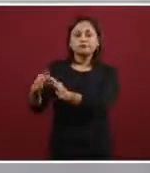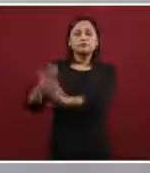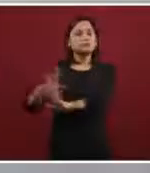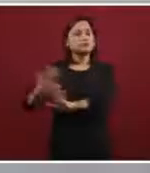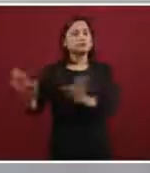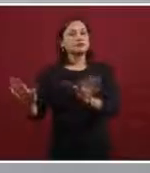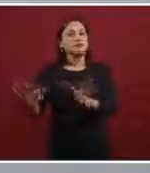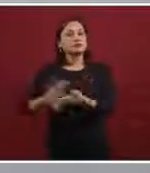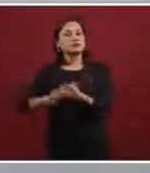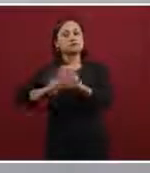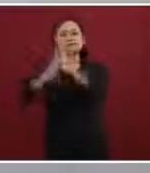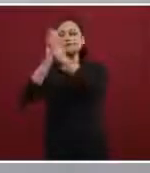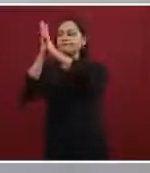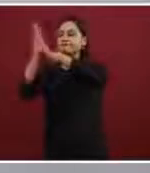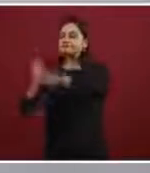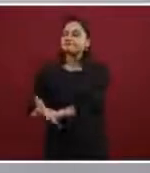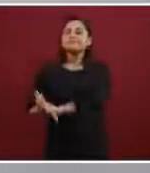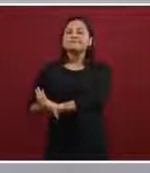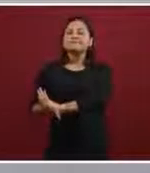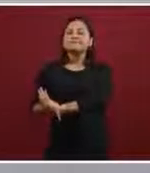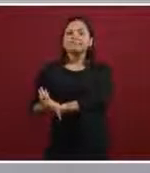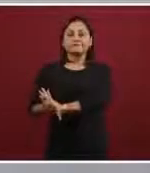en un año más